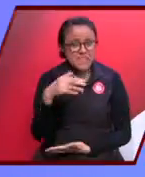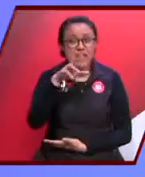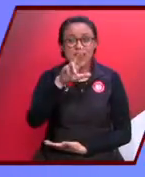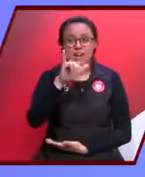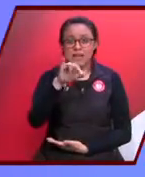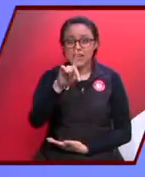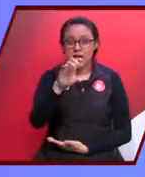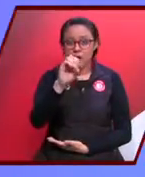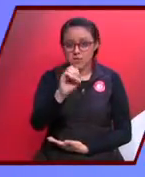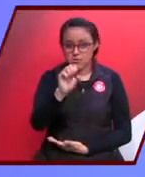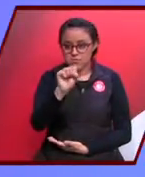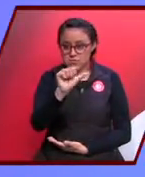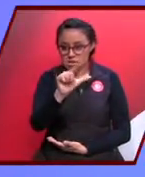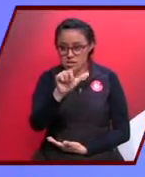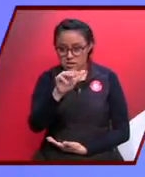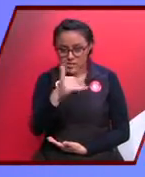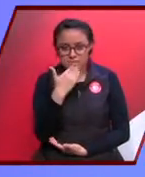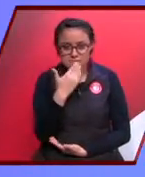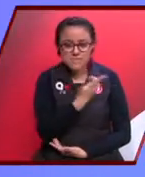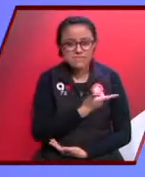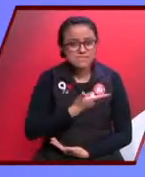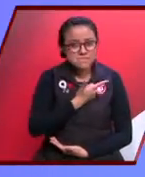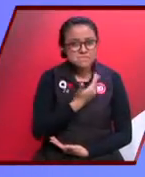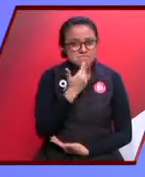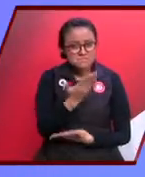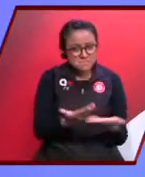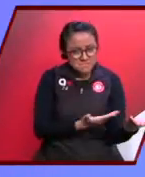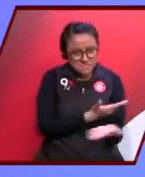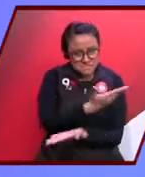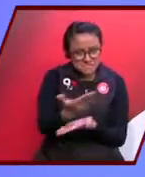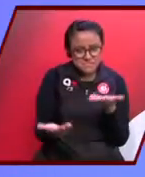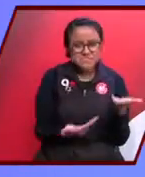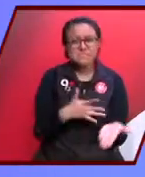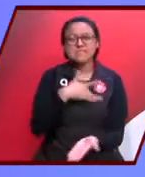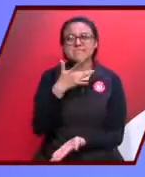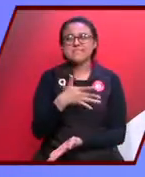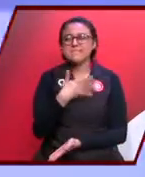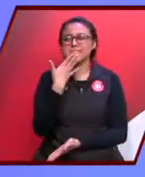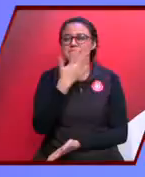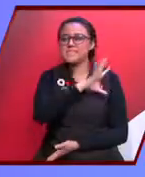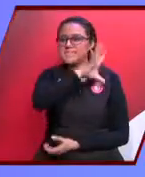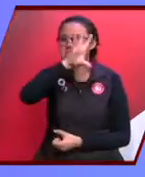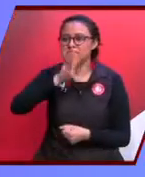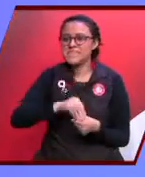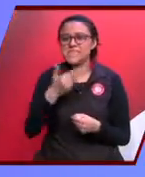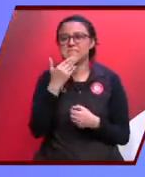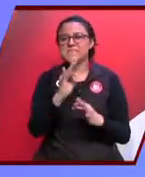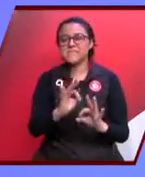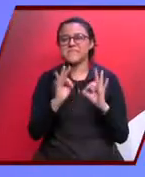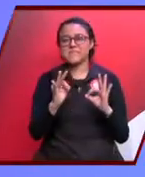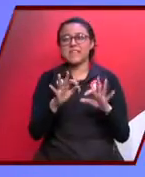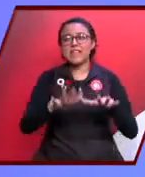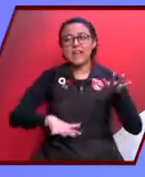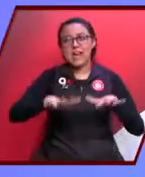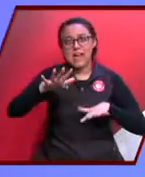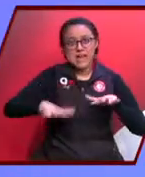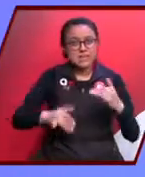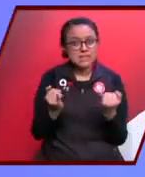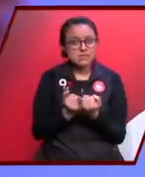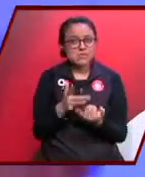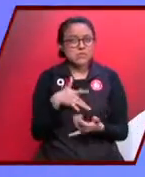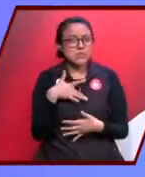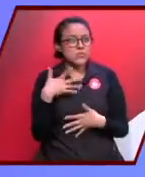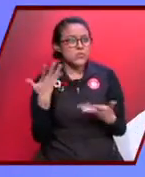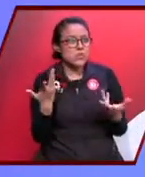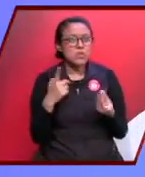que todos los que tenemos la fortuna de convivir con él nos sentimos profundamente contagiados, a veces también un poco abrumados por decir,